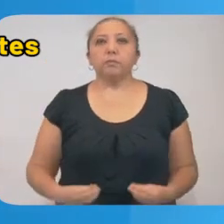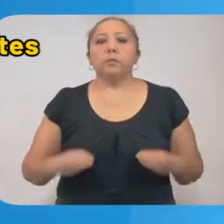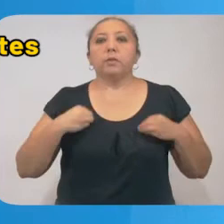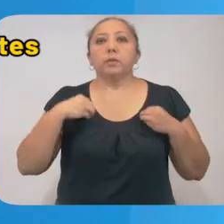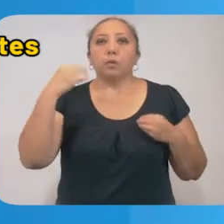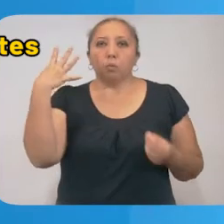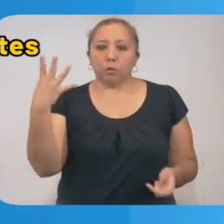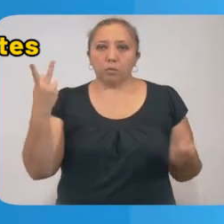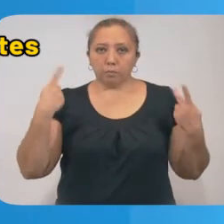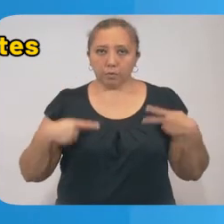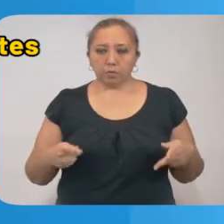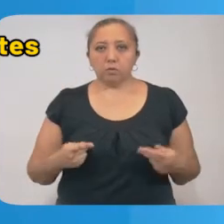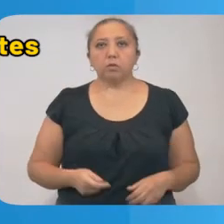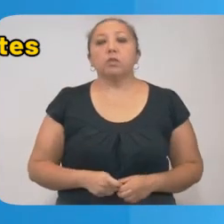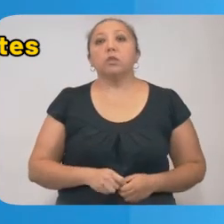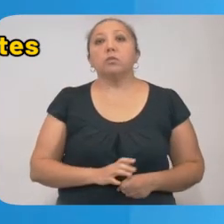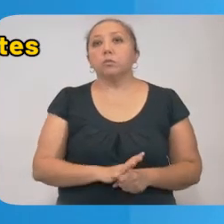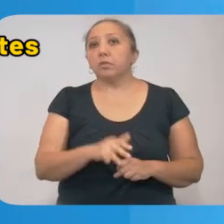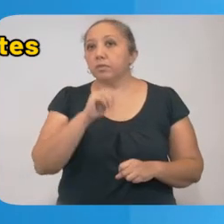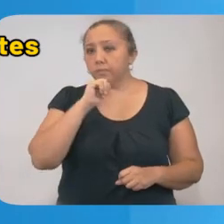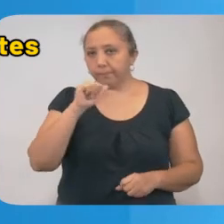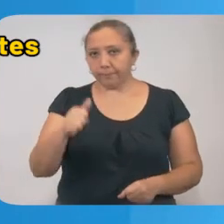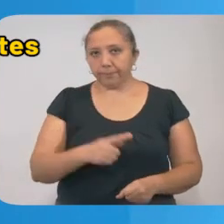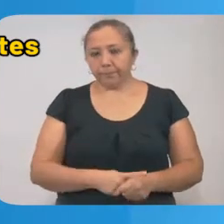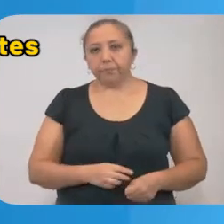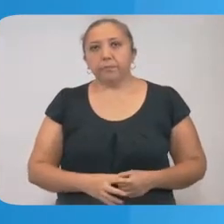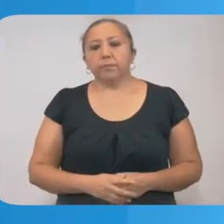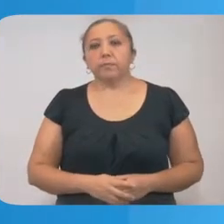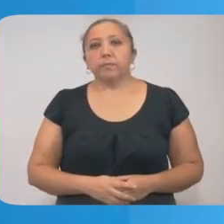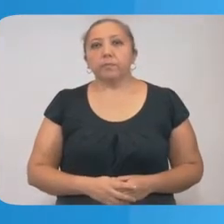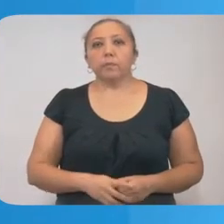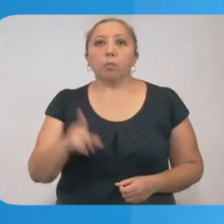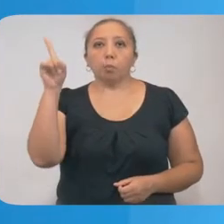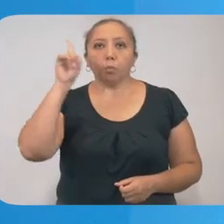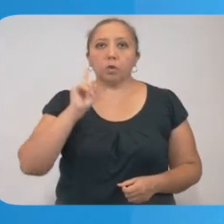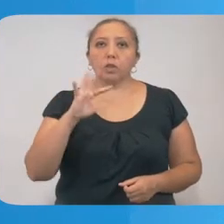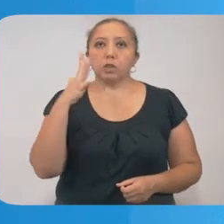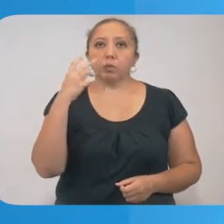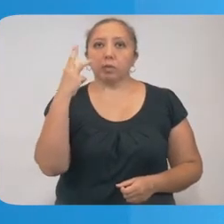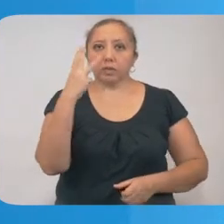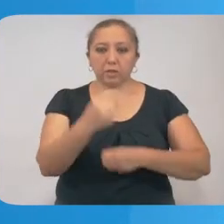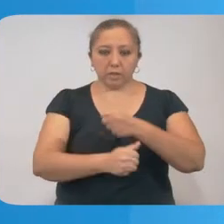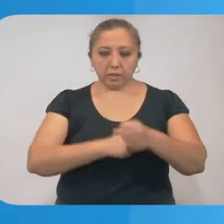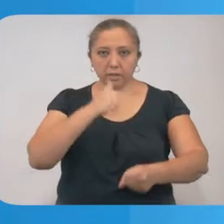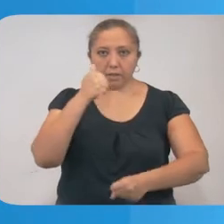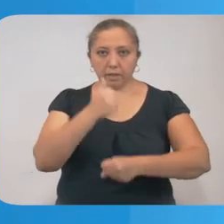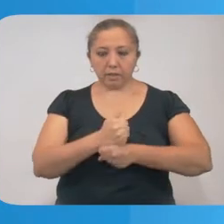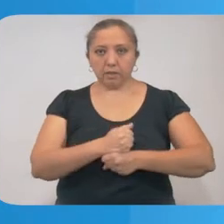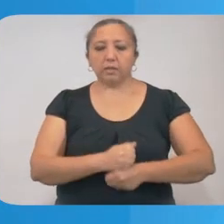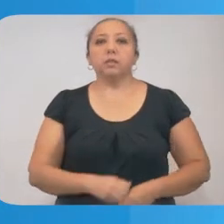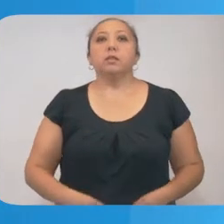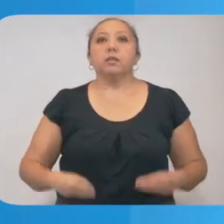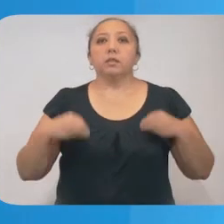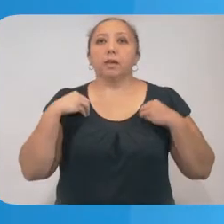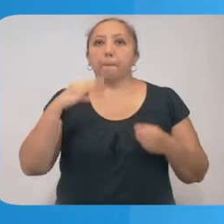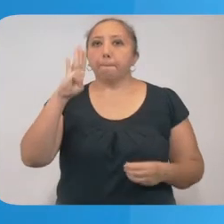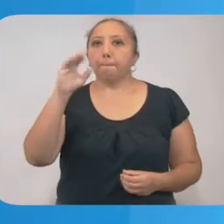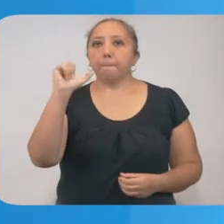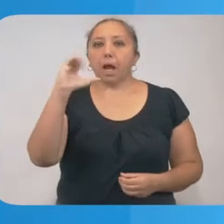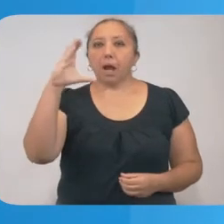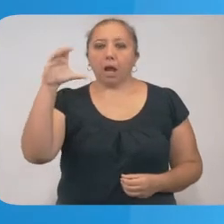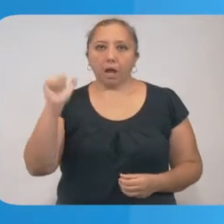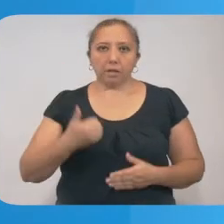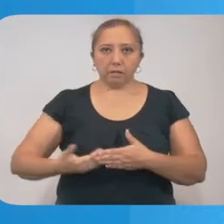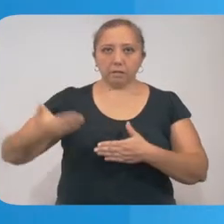con 4 contactos, los cuales se reportan asintomáticos. Mujer de 53 años de edad, originaria y residente de Baca,